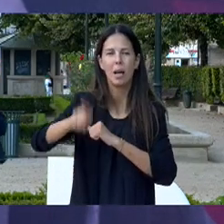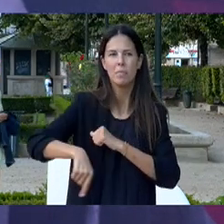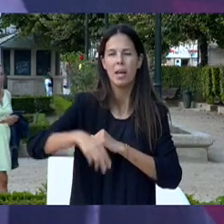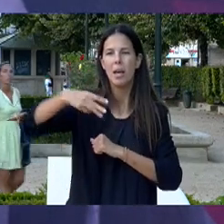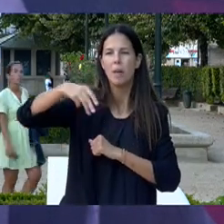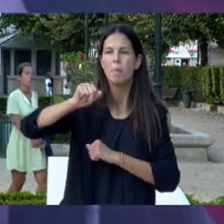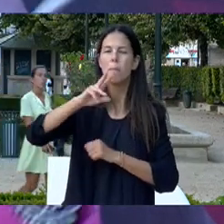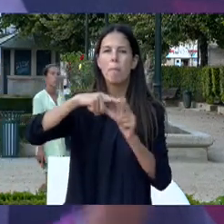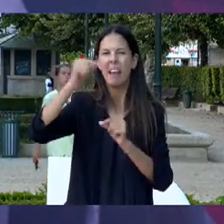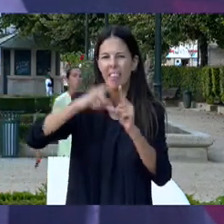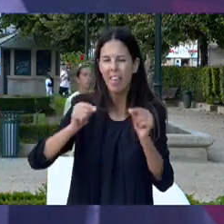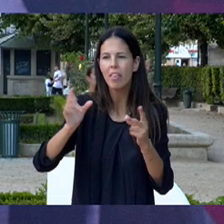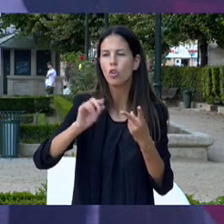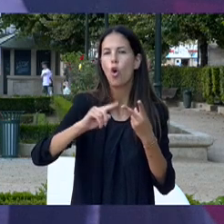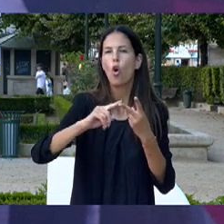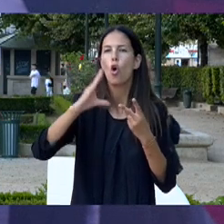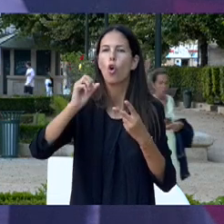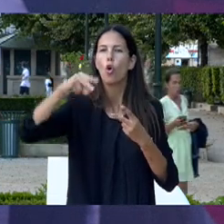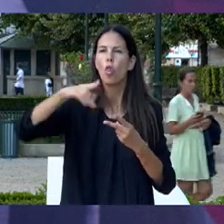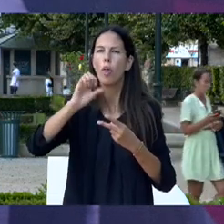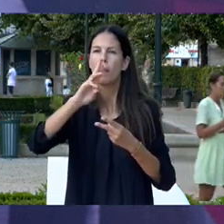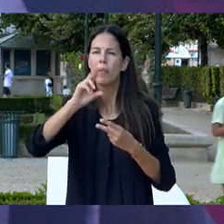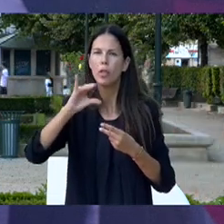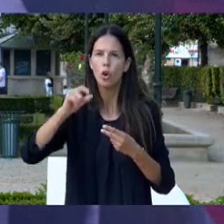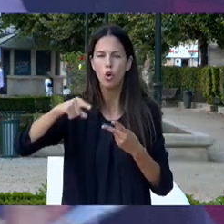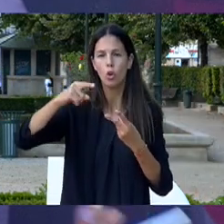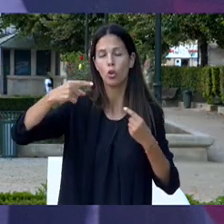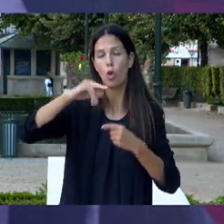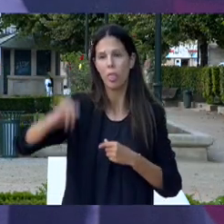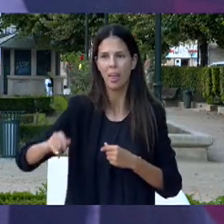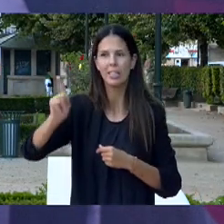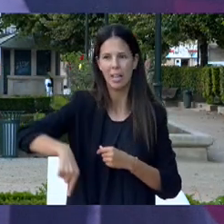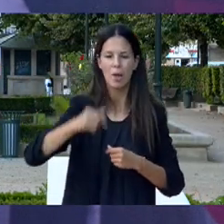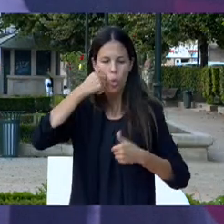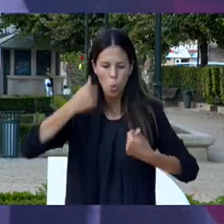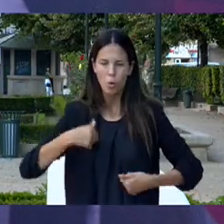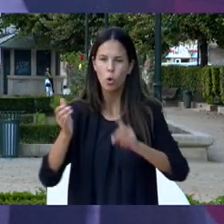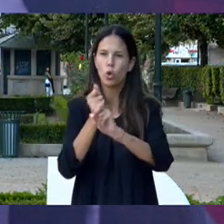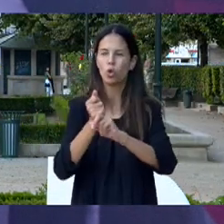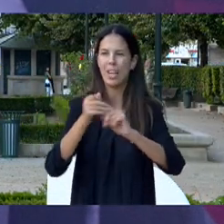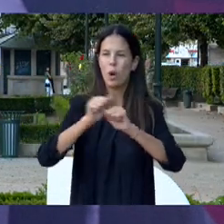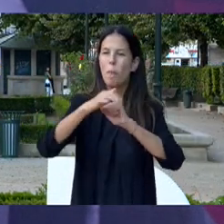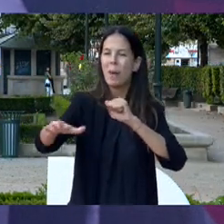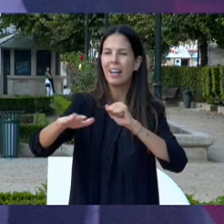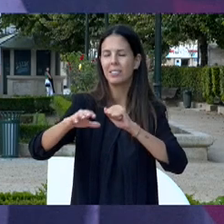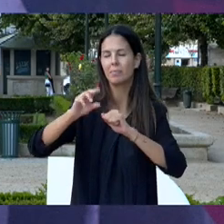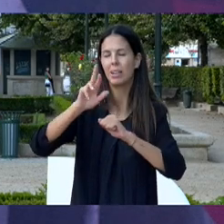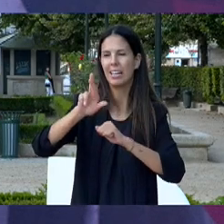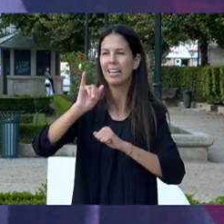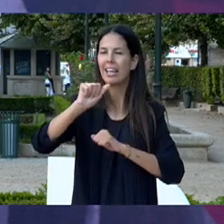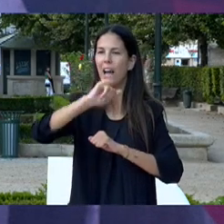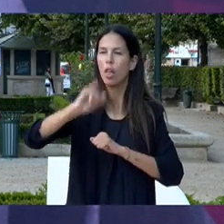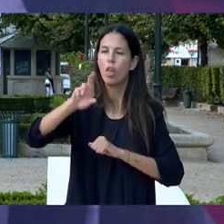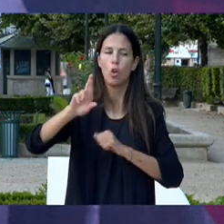mestra asesinada, ou Concepción González, que apareceu o seu corpo en Riazor, non, ou tamén ardou a memoria oral unha veciña da Coruña,